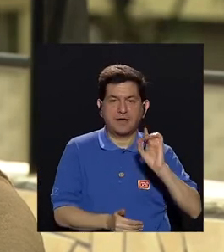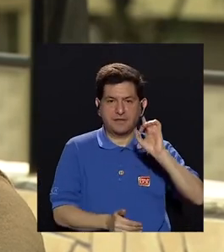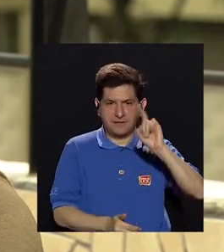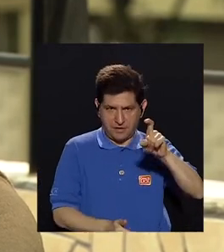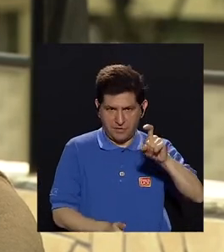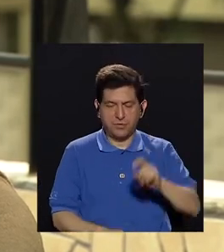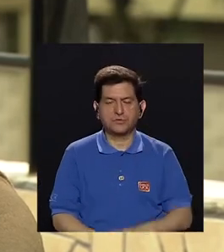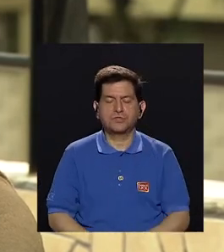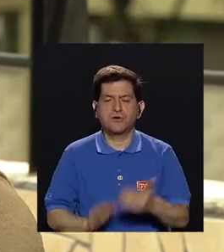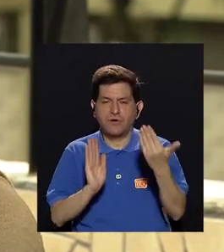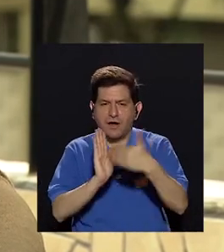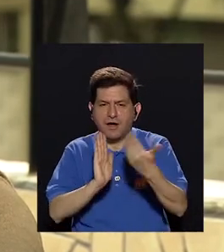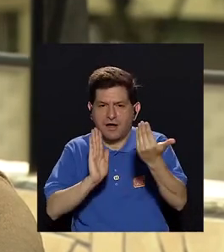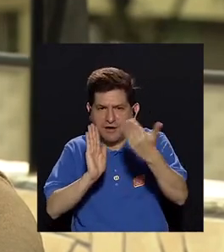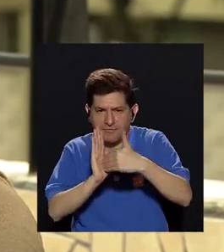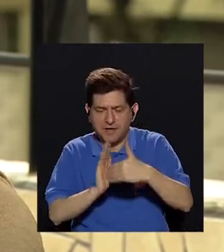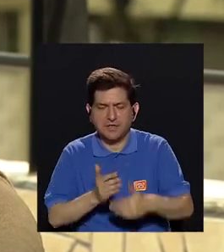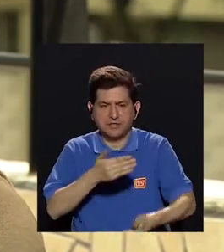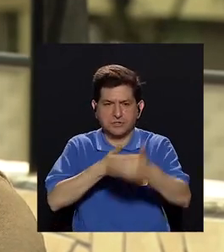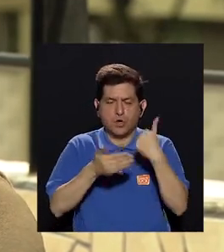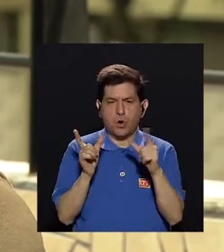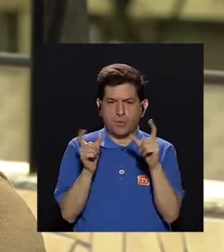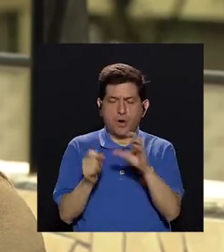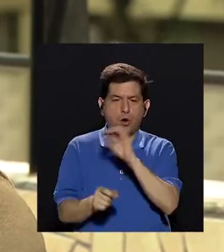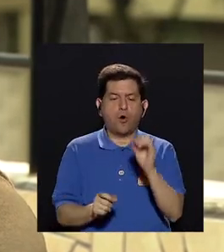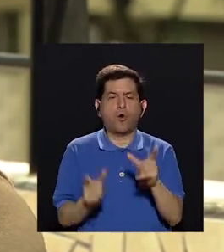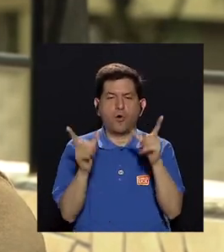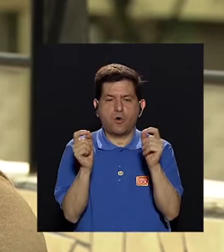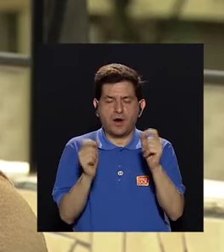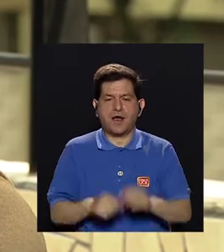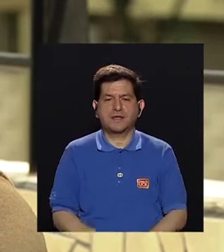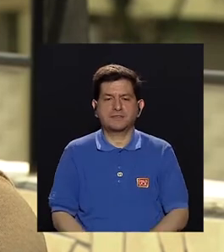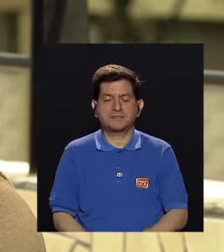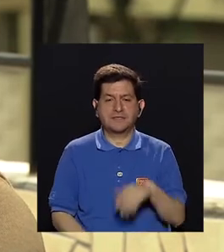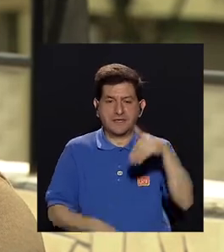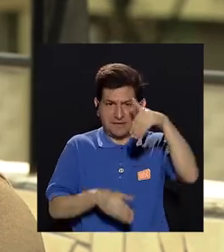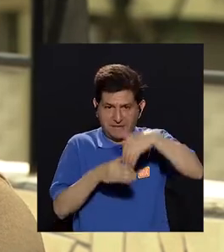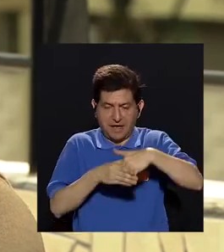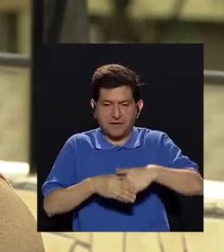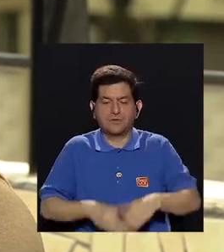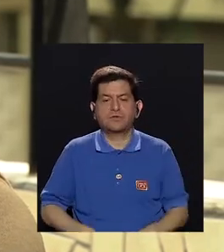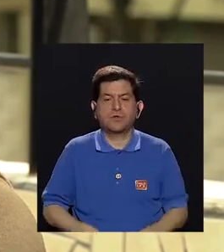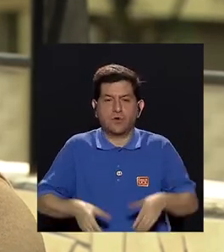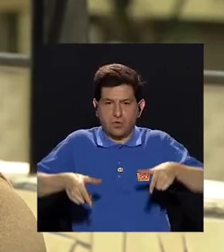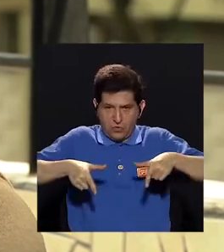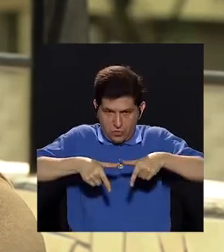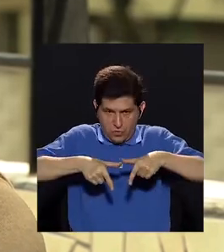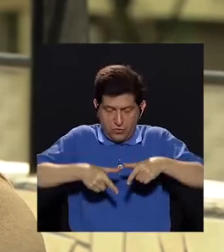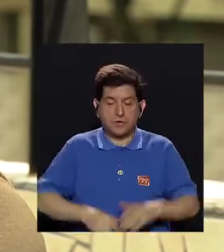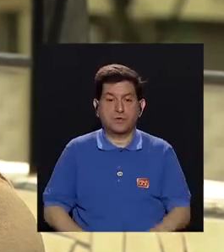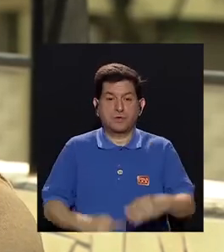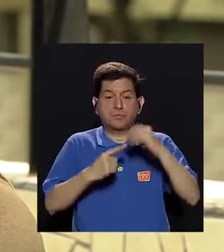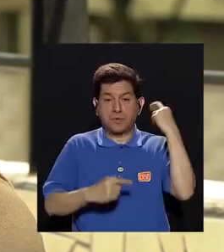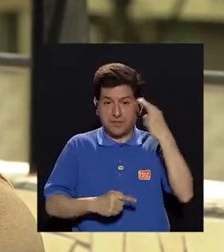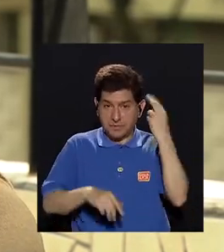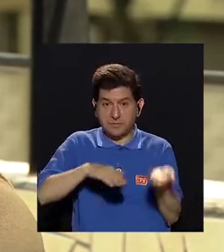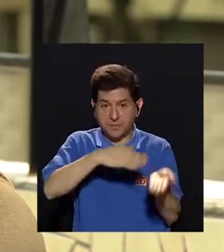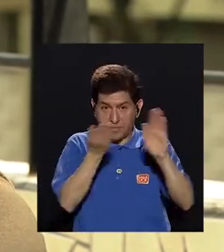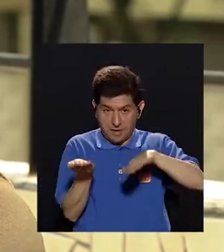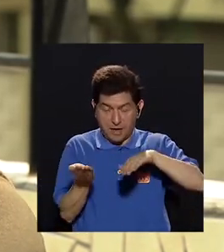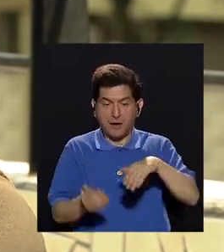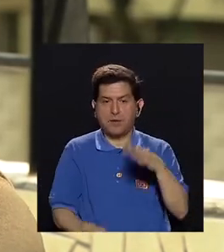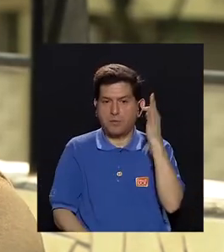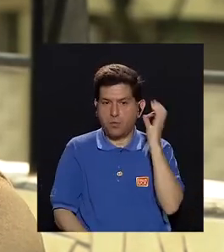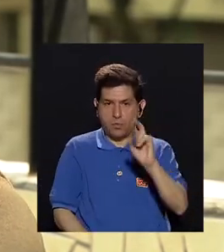y diagnóstico de lesiones precancerosas y de cáncer de cuello de útero, que es una de las principales causas de muerte en las mujeres en Costa